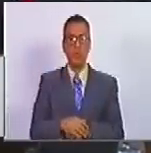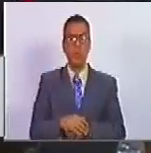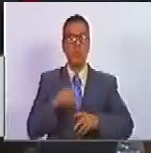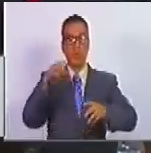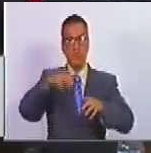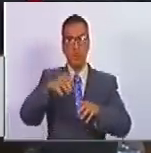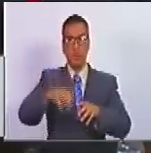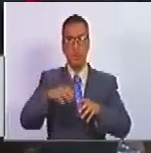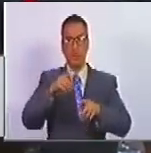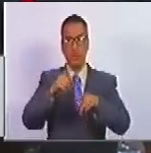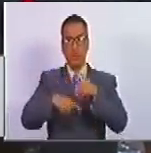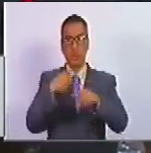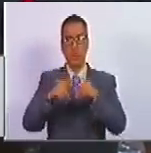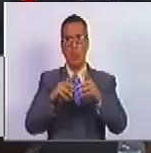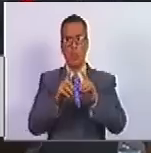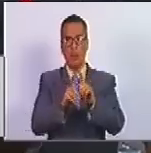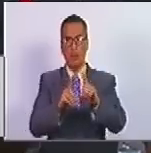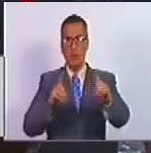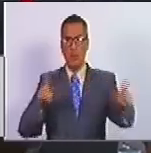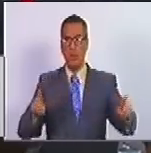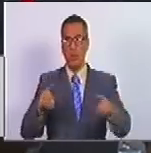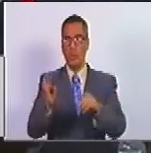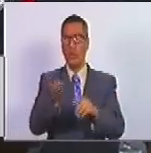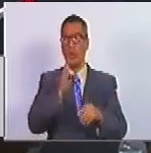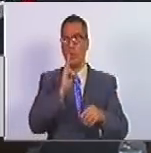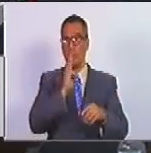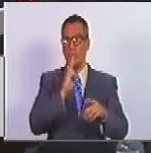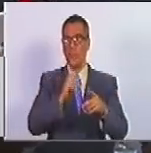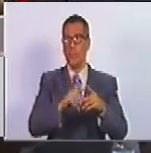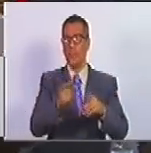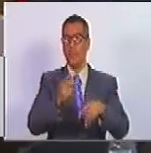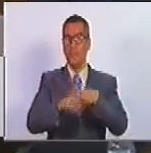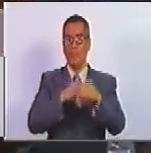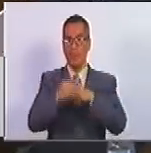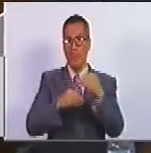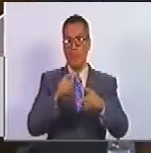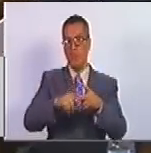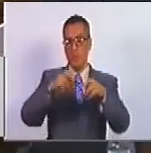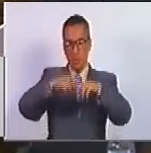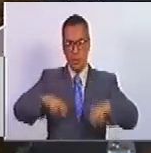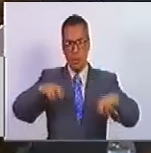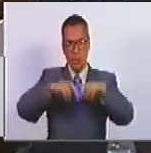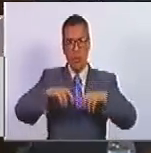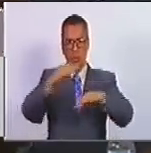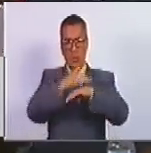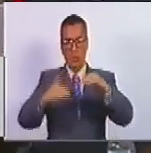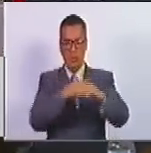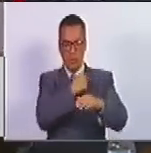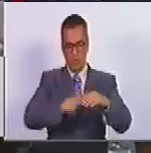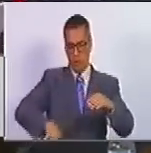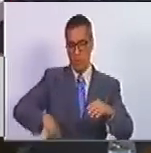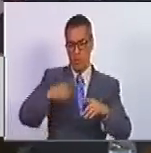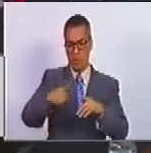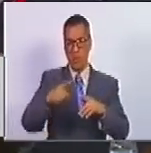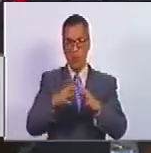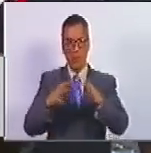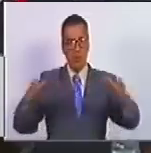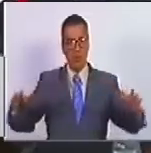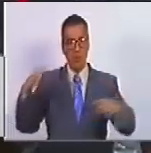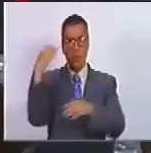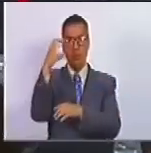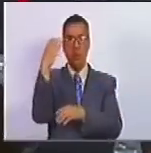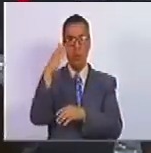seccionándola de la provincia de Barinas, cuyo ejecútese fue realizado por el vicepresidente de la Gran